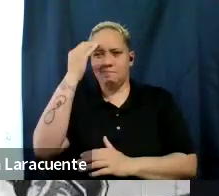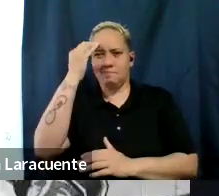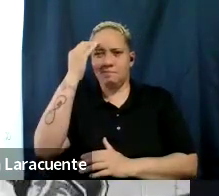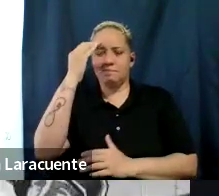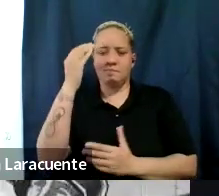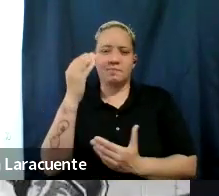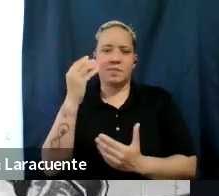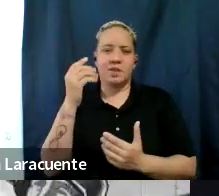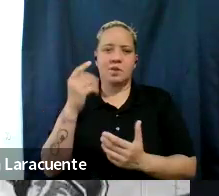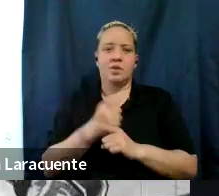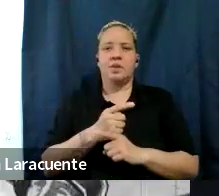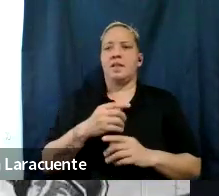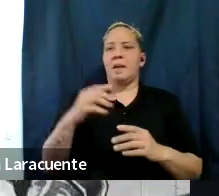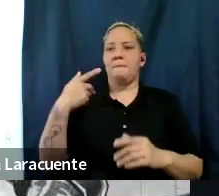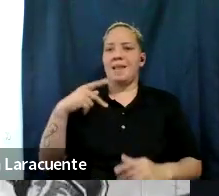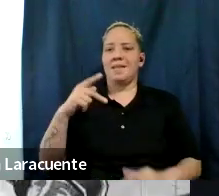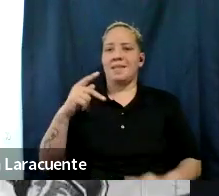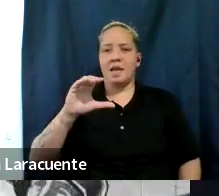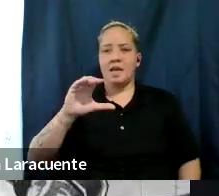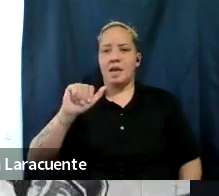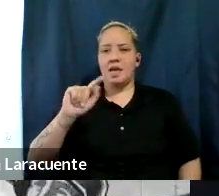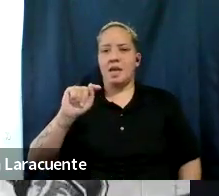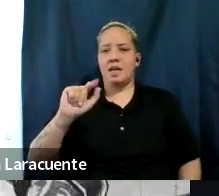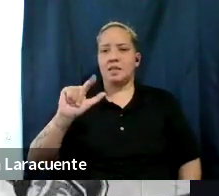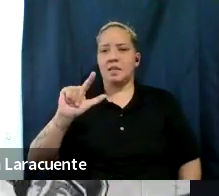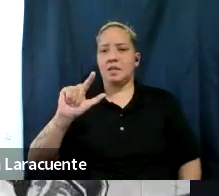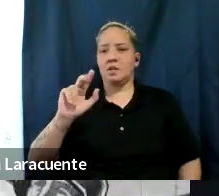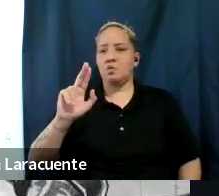es la Plaza de Cataluña y esto